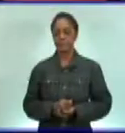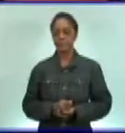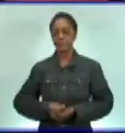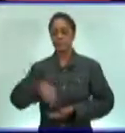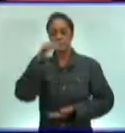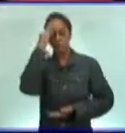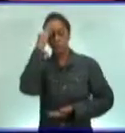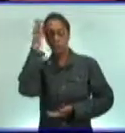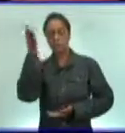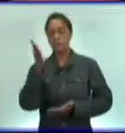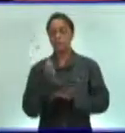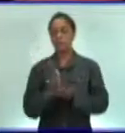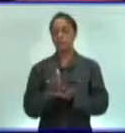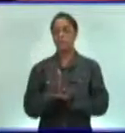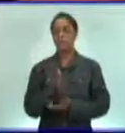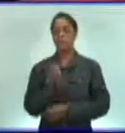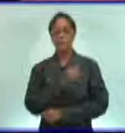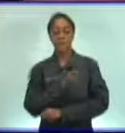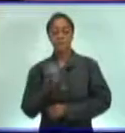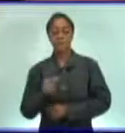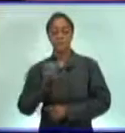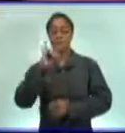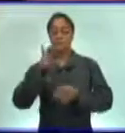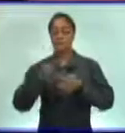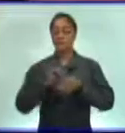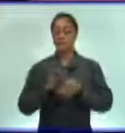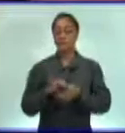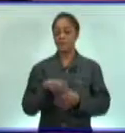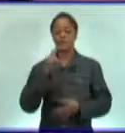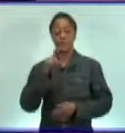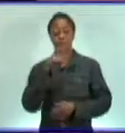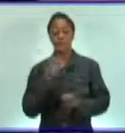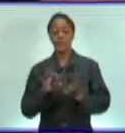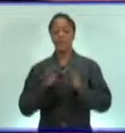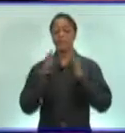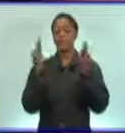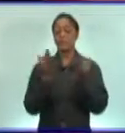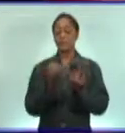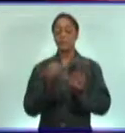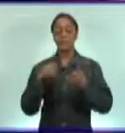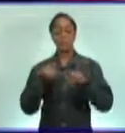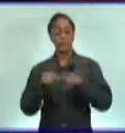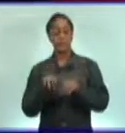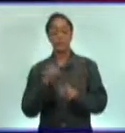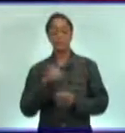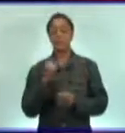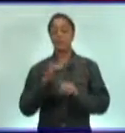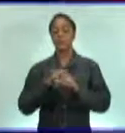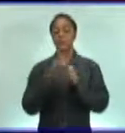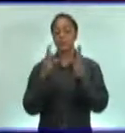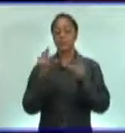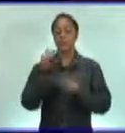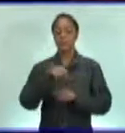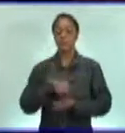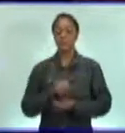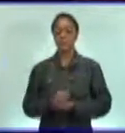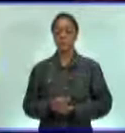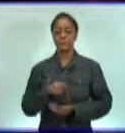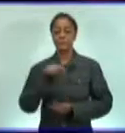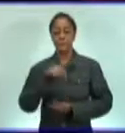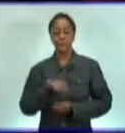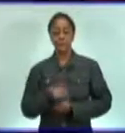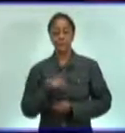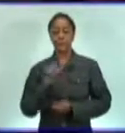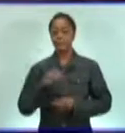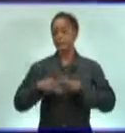saludo a los estudiantes y docentes de sexto grado, así como a los familiares que nos acompañan en la mañana de hoy. Hoy